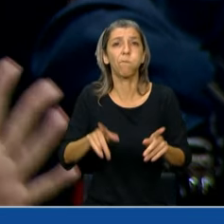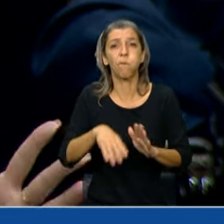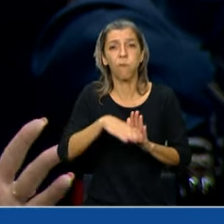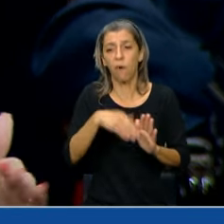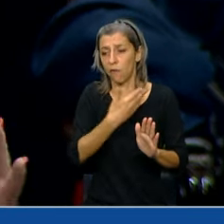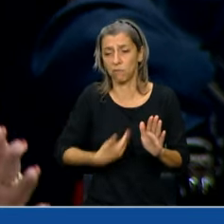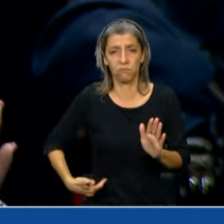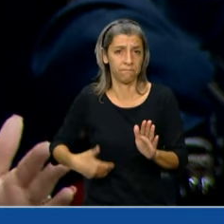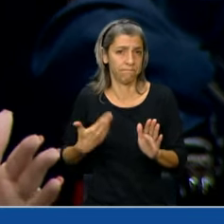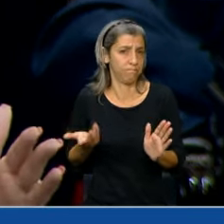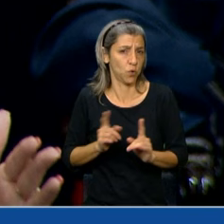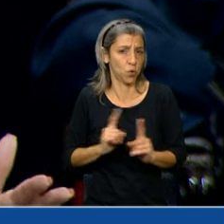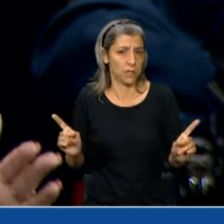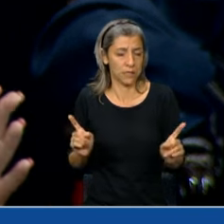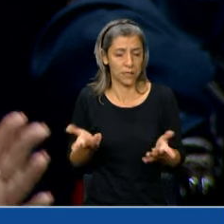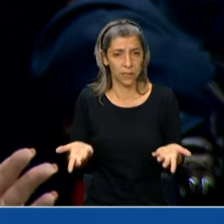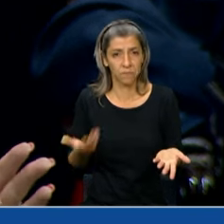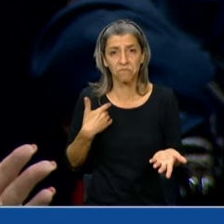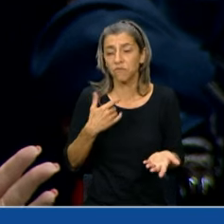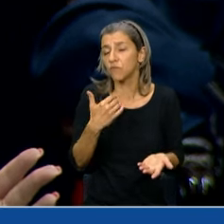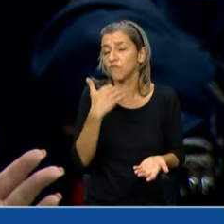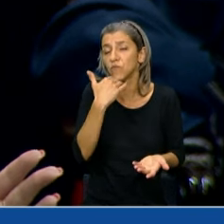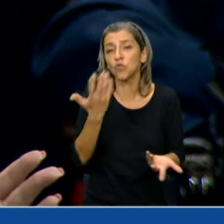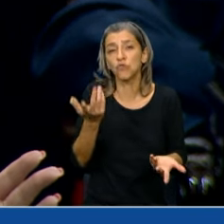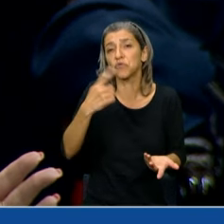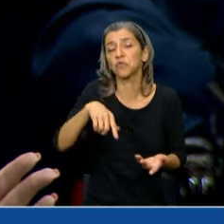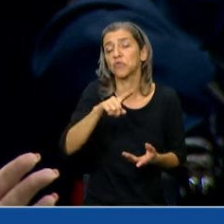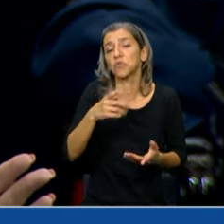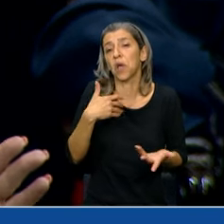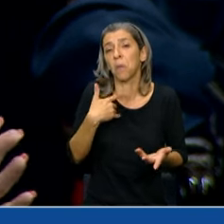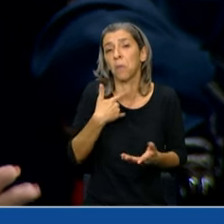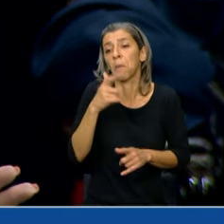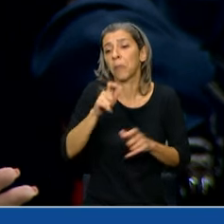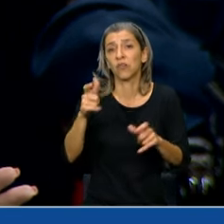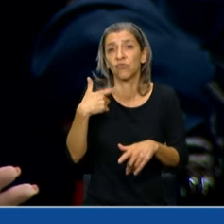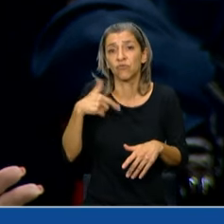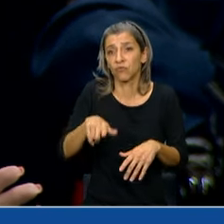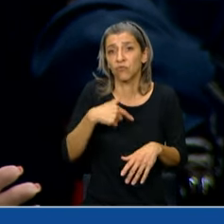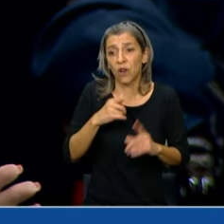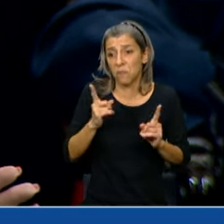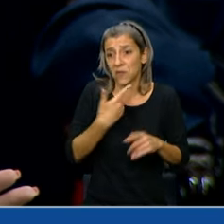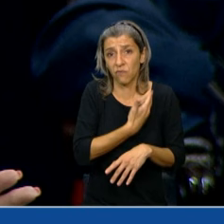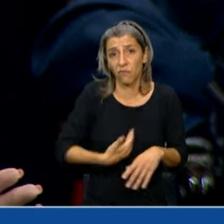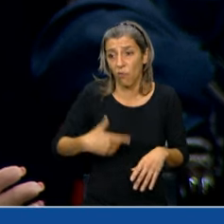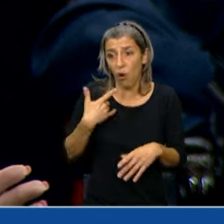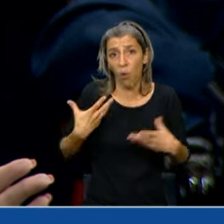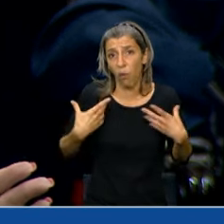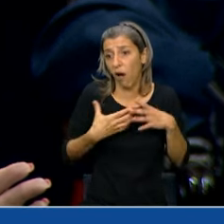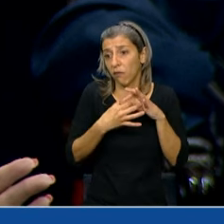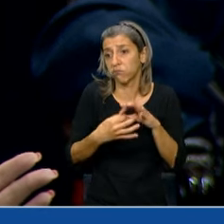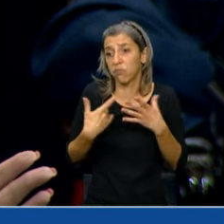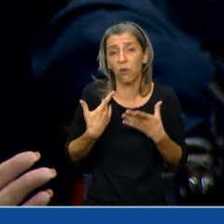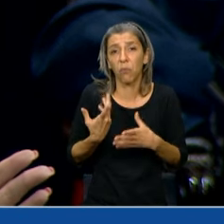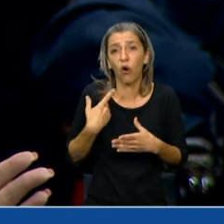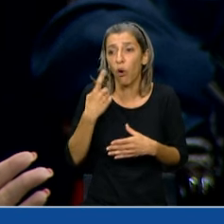porque no sé en dónde viven los legisladores del oficialismo pero hoy el dólar superó